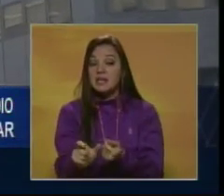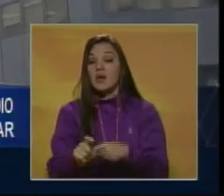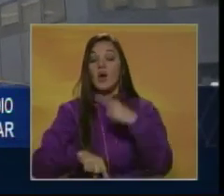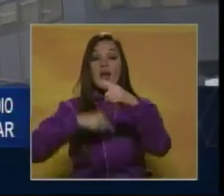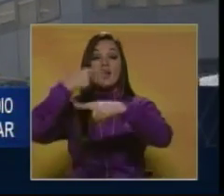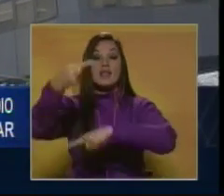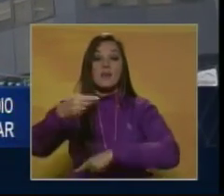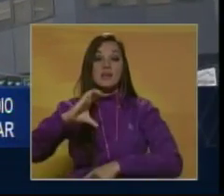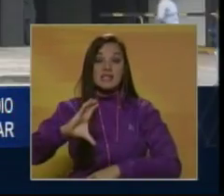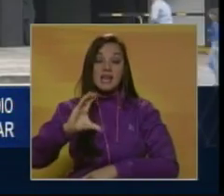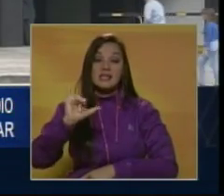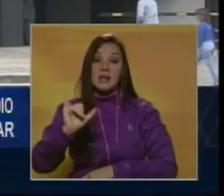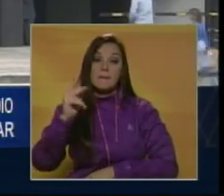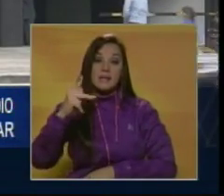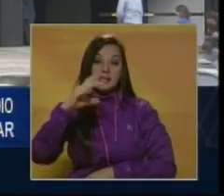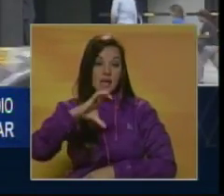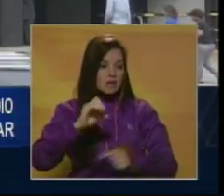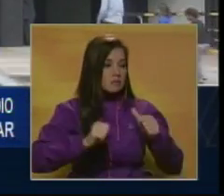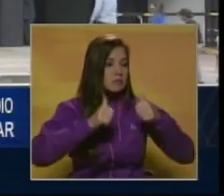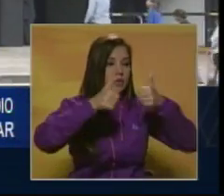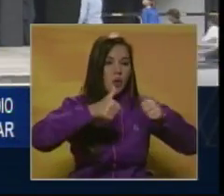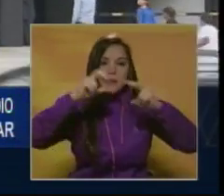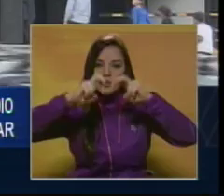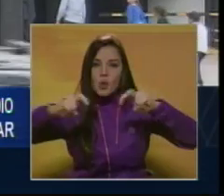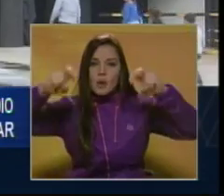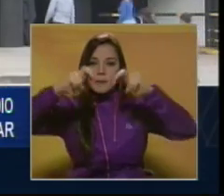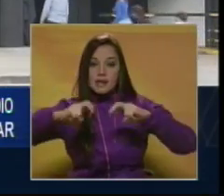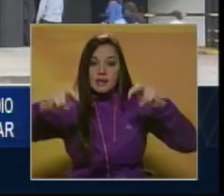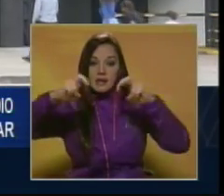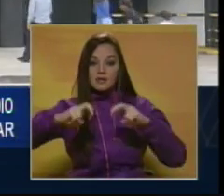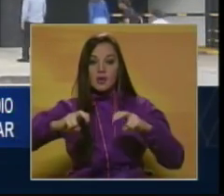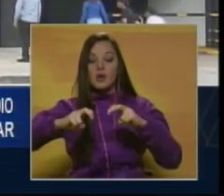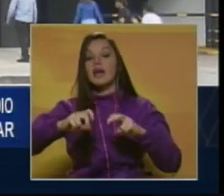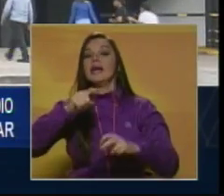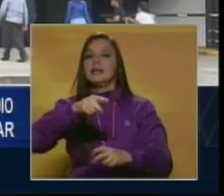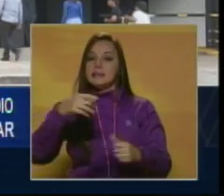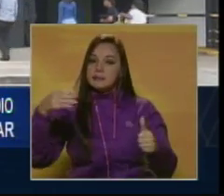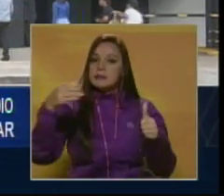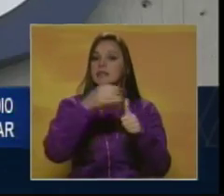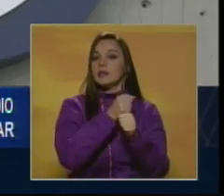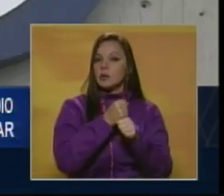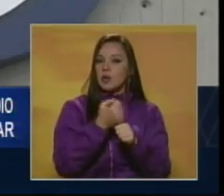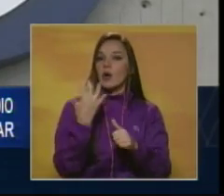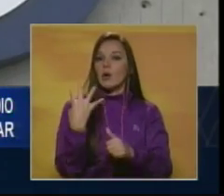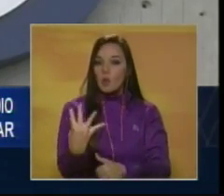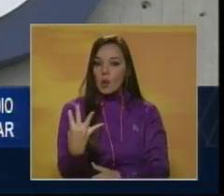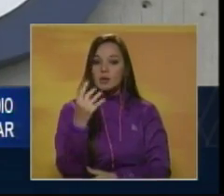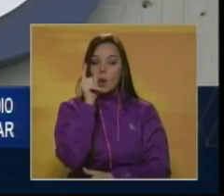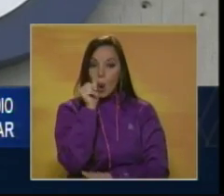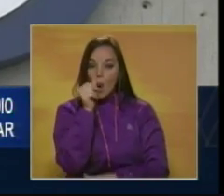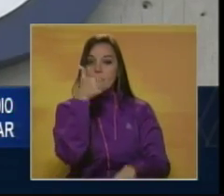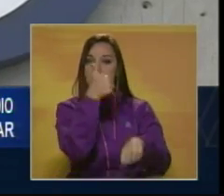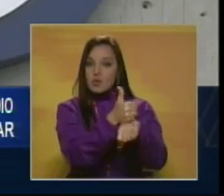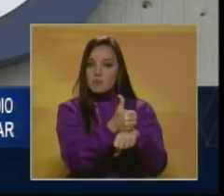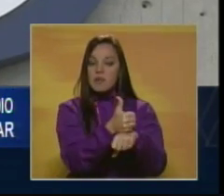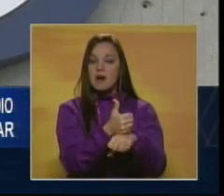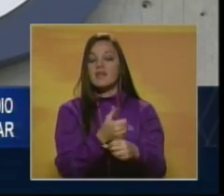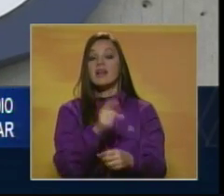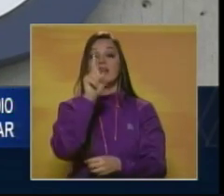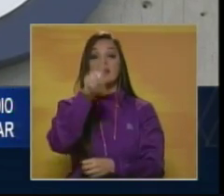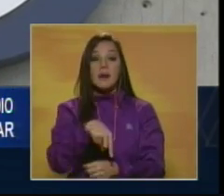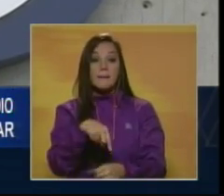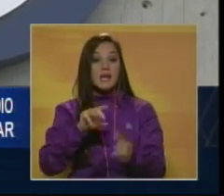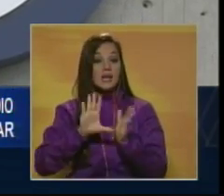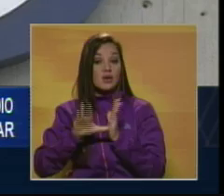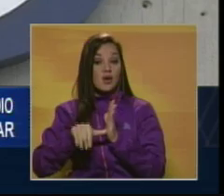Científicas, Penales y Criminalísticas inició las investigaciones correspondientes y dieron con los 4 presuntos implicados, que además habrían